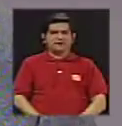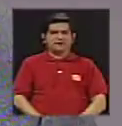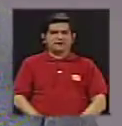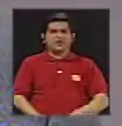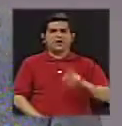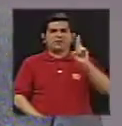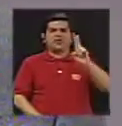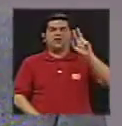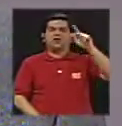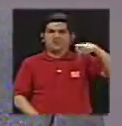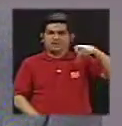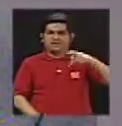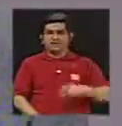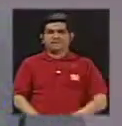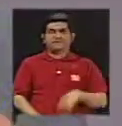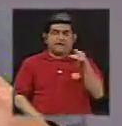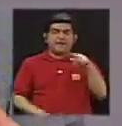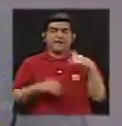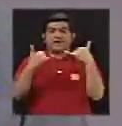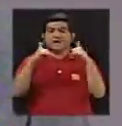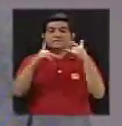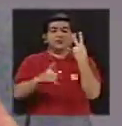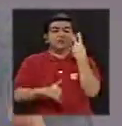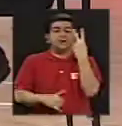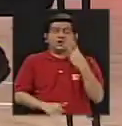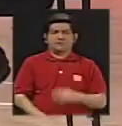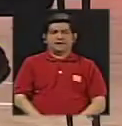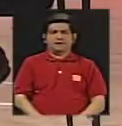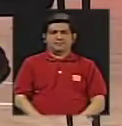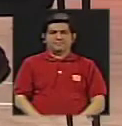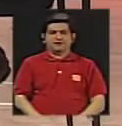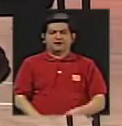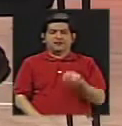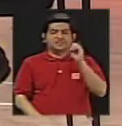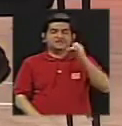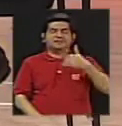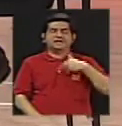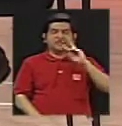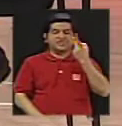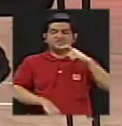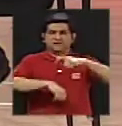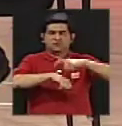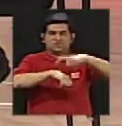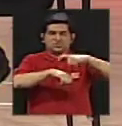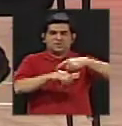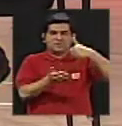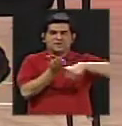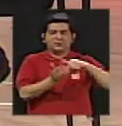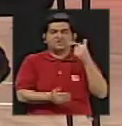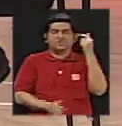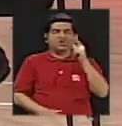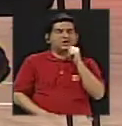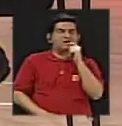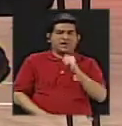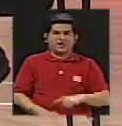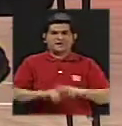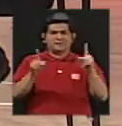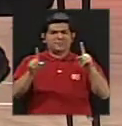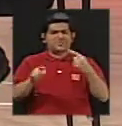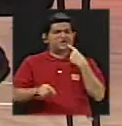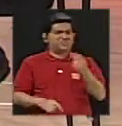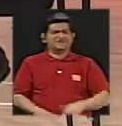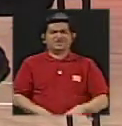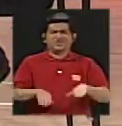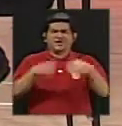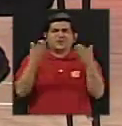don Rodolfo Pisa en ese juego para ver si había segunda ronda, por quién votarían. Entonces decía que cómo poner a don Luis